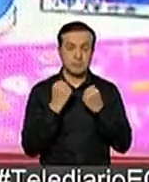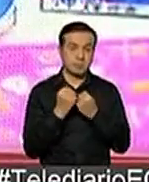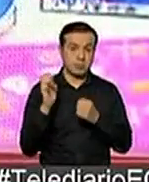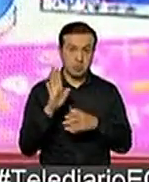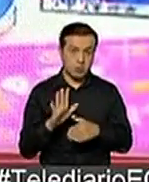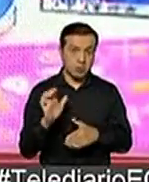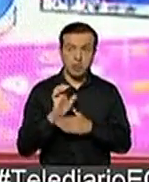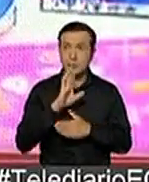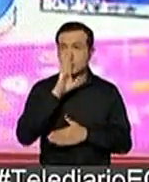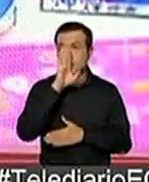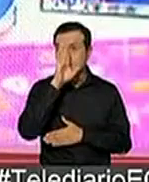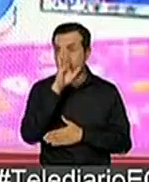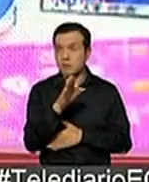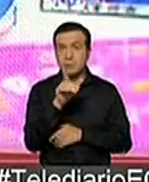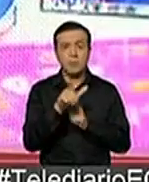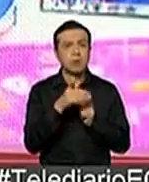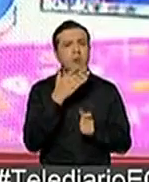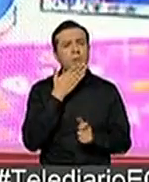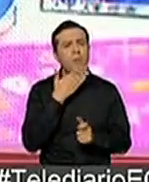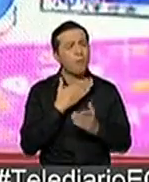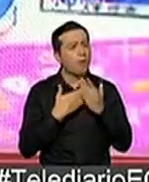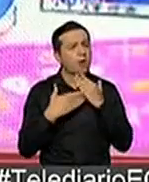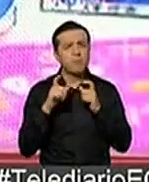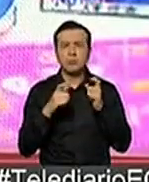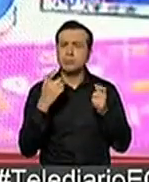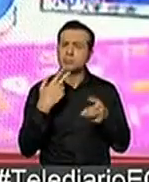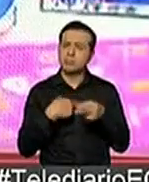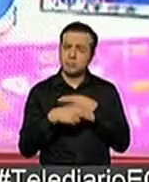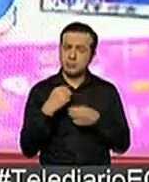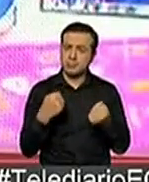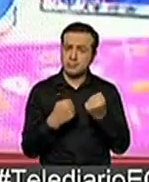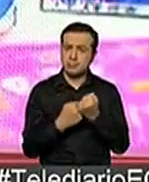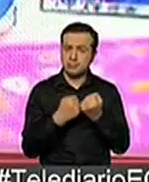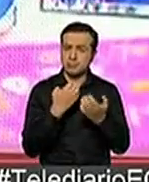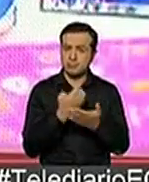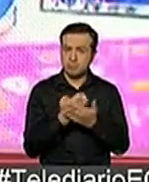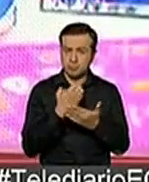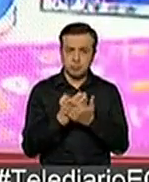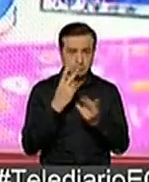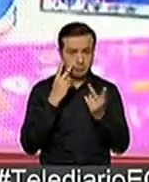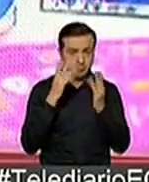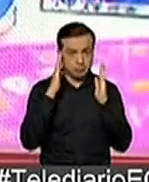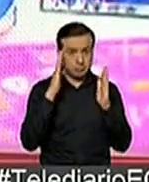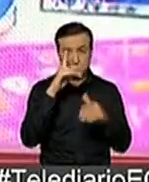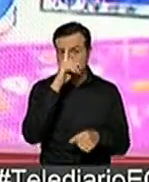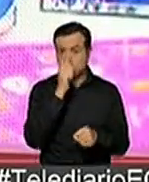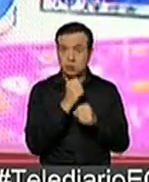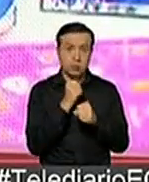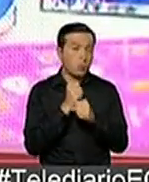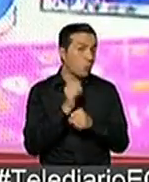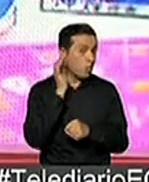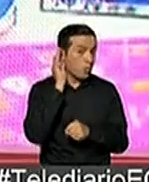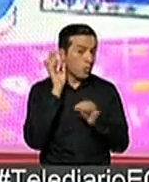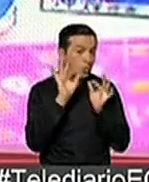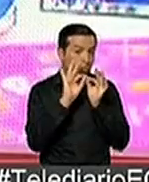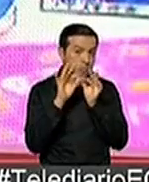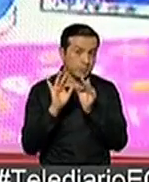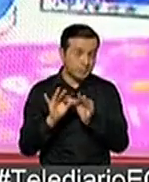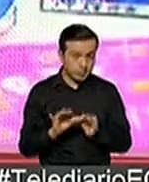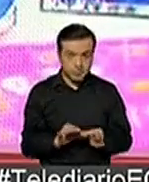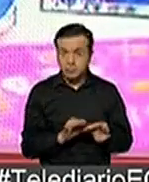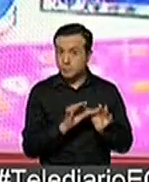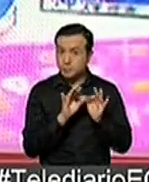Ecuador se caracteriza por contar con gente emprendedora que dinamiza la economía. Conozcamos el trabajo de tejedoras en la elaboración de prendas de